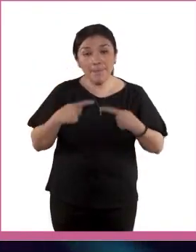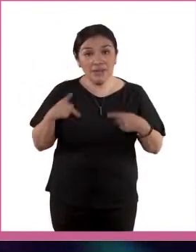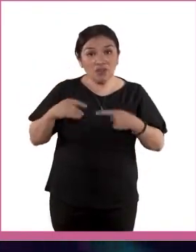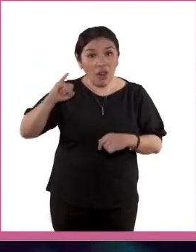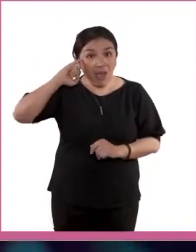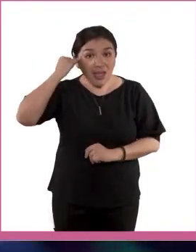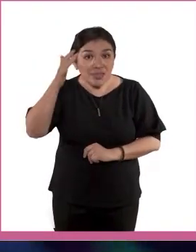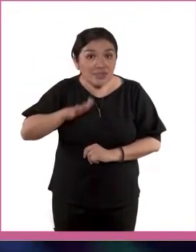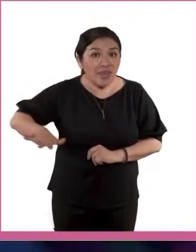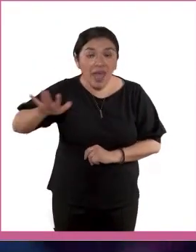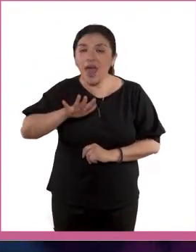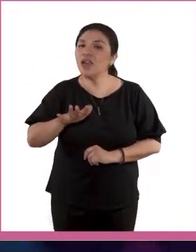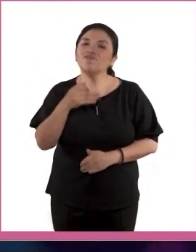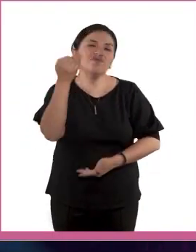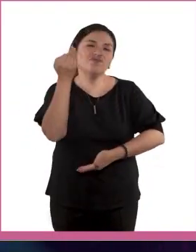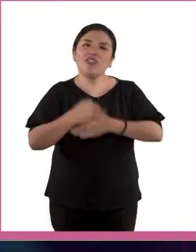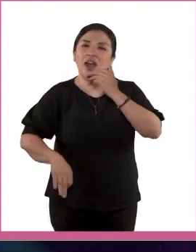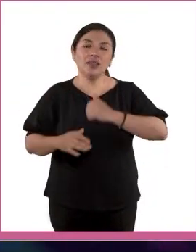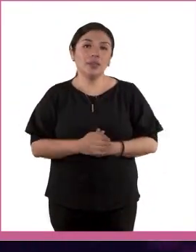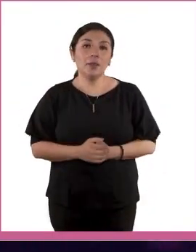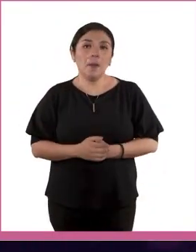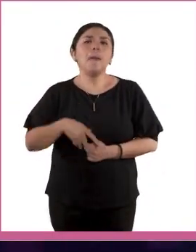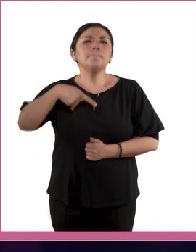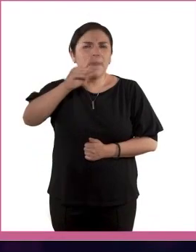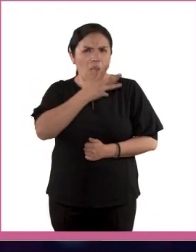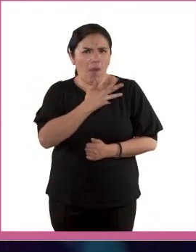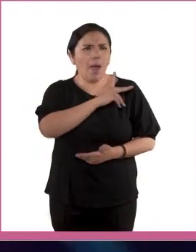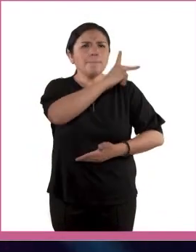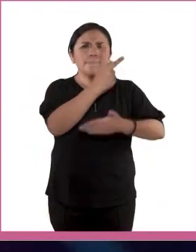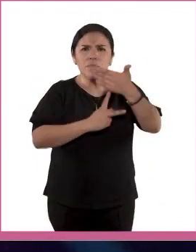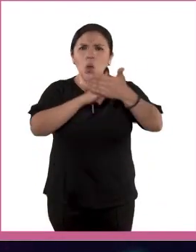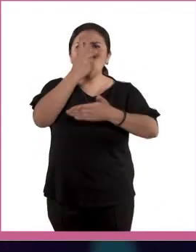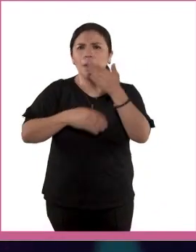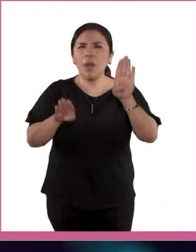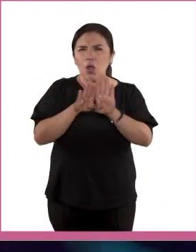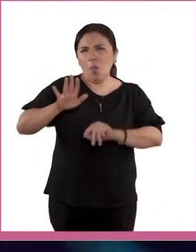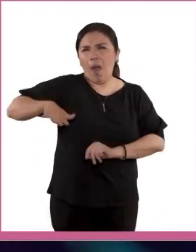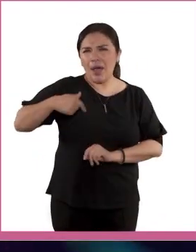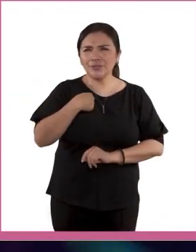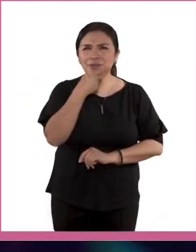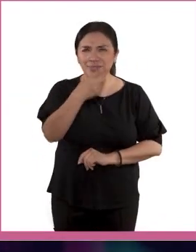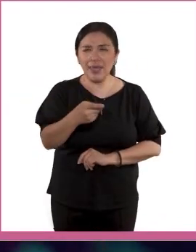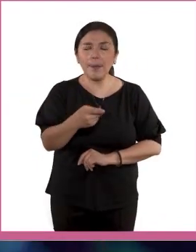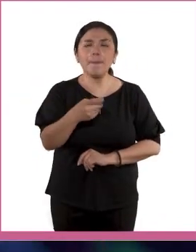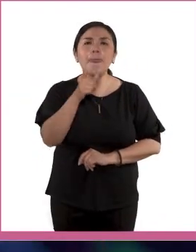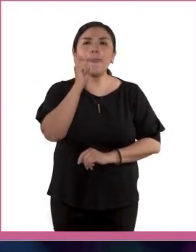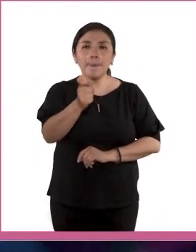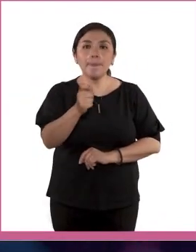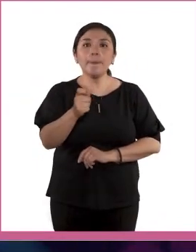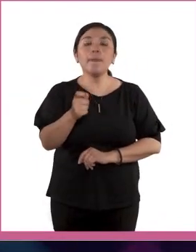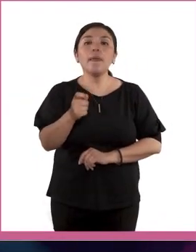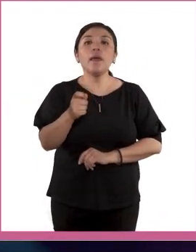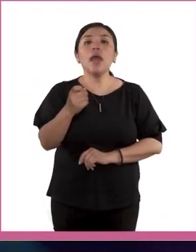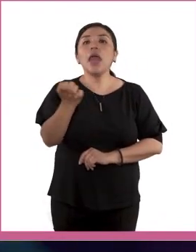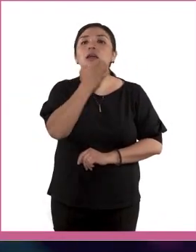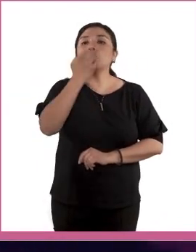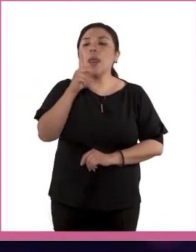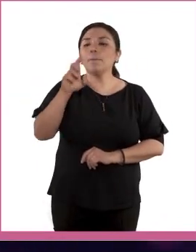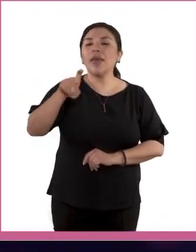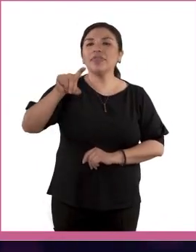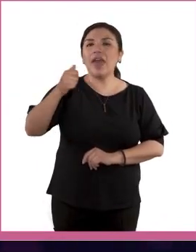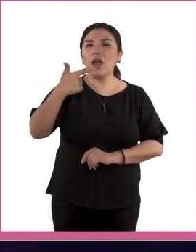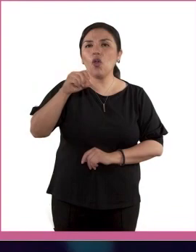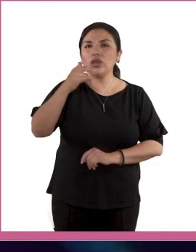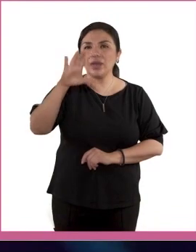satisfactoria a esta población a nivel superior. Pero ya hay programas como los que acabo de decir en